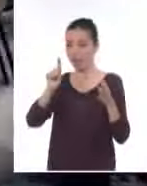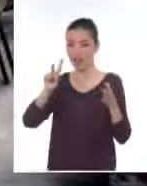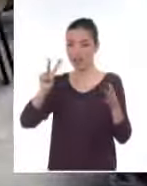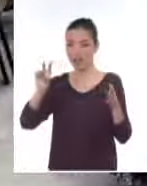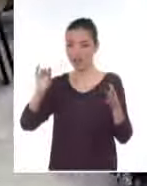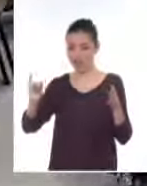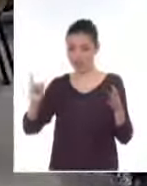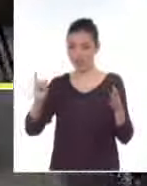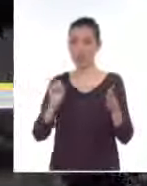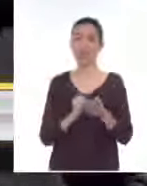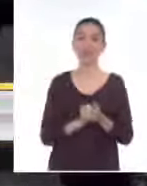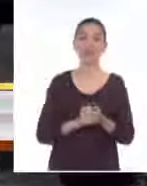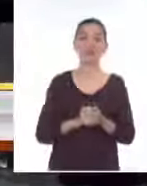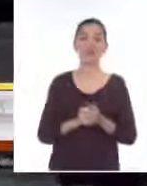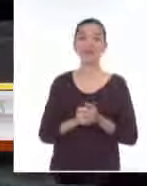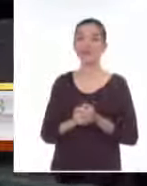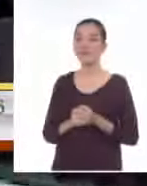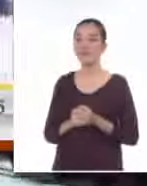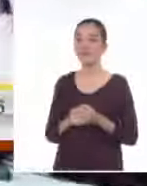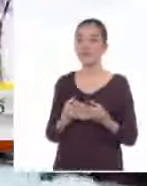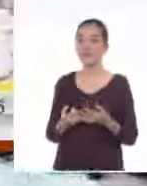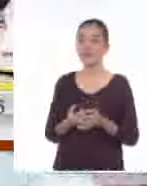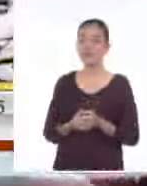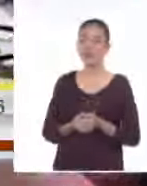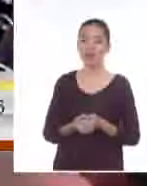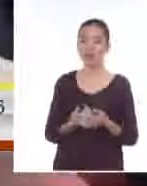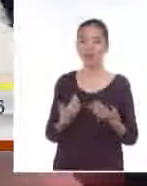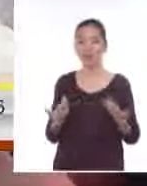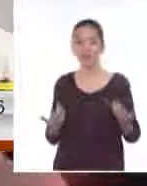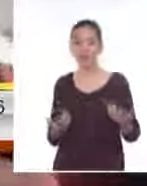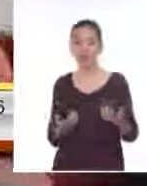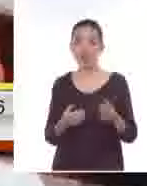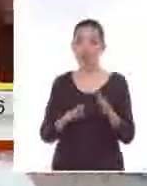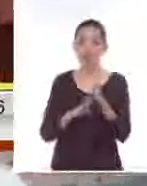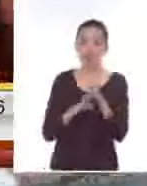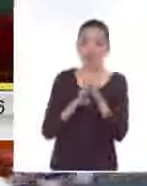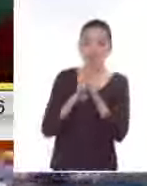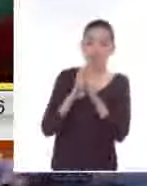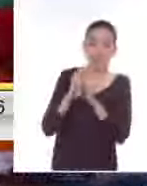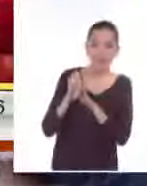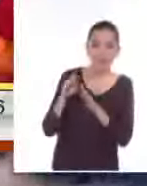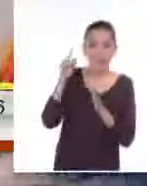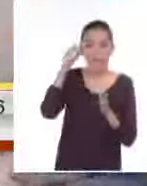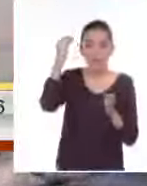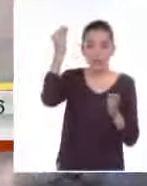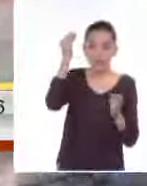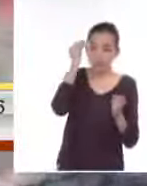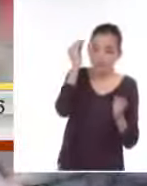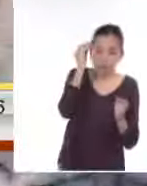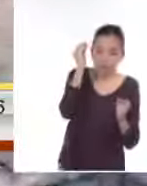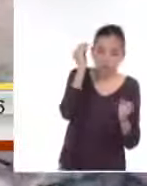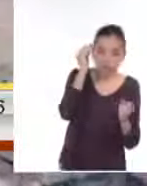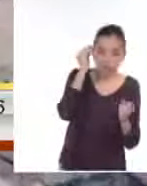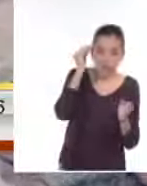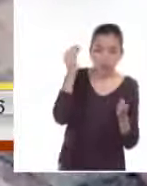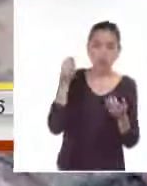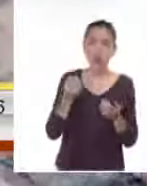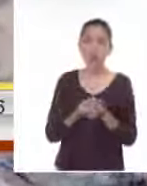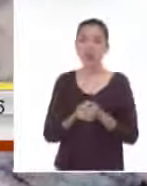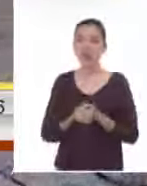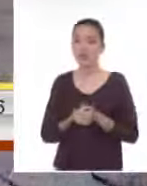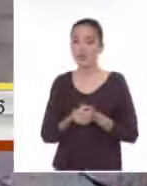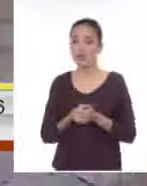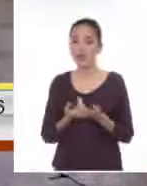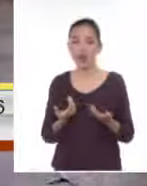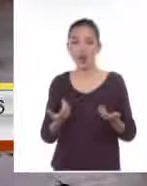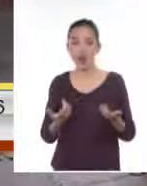como necesaria actualización sobre el patrimonio inmaterial y su tratamiento en los medios de comunicación tradicionales y las plataformas